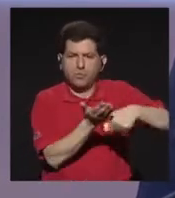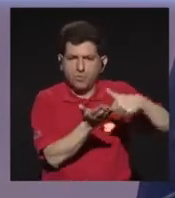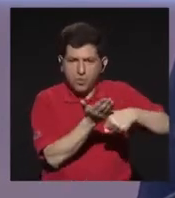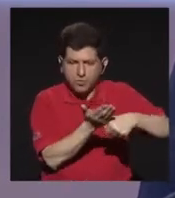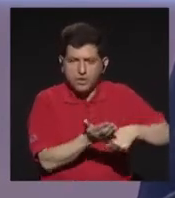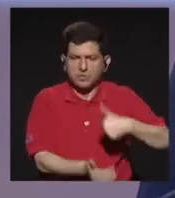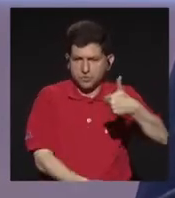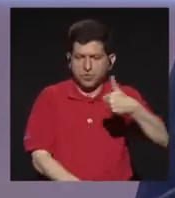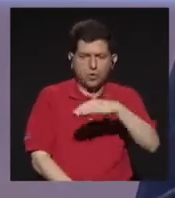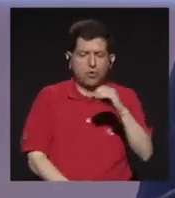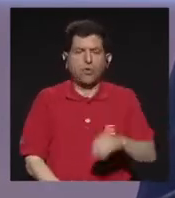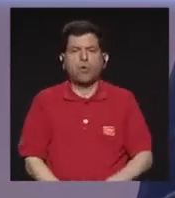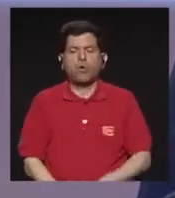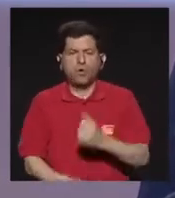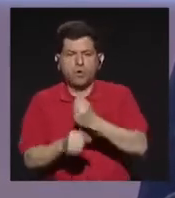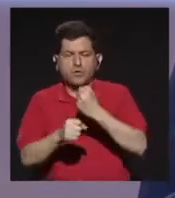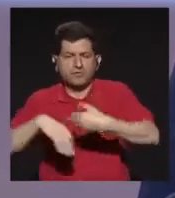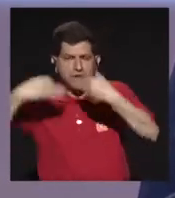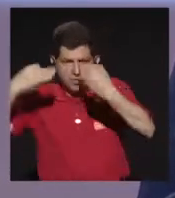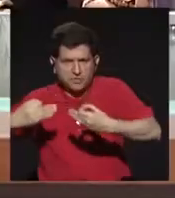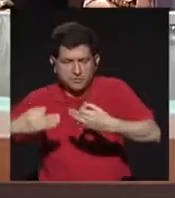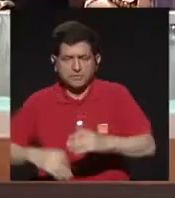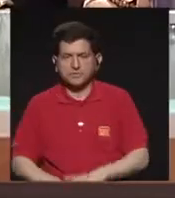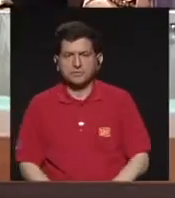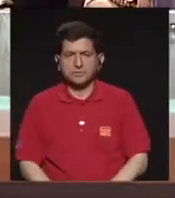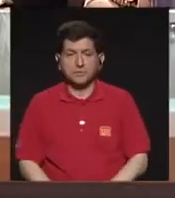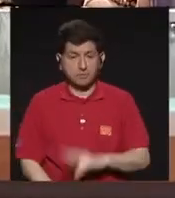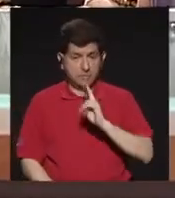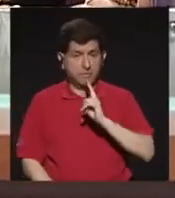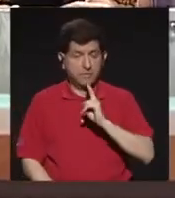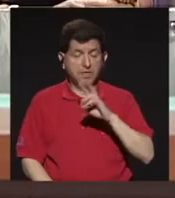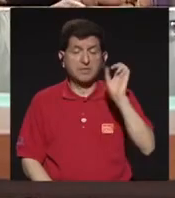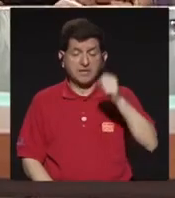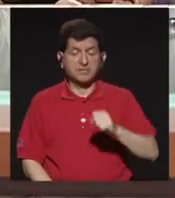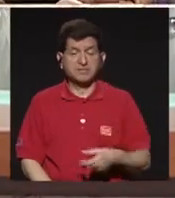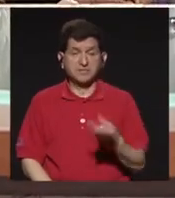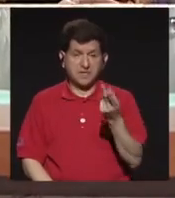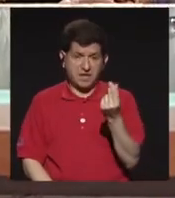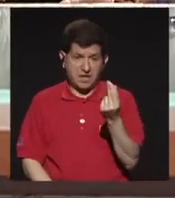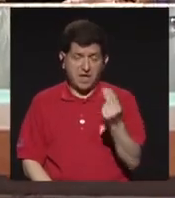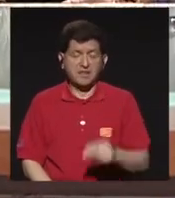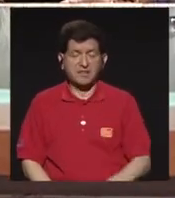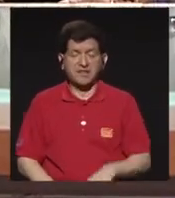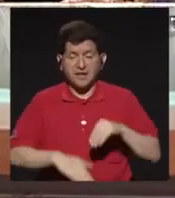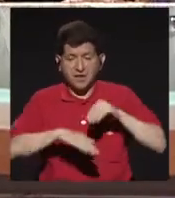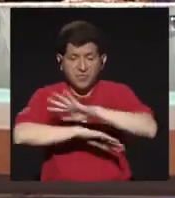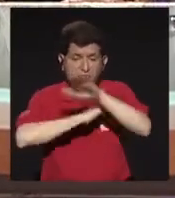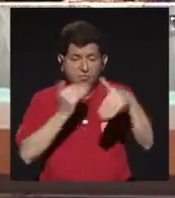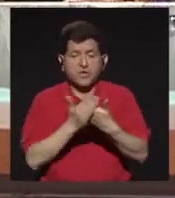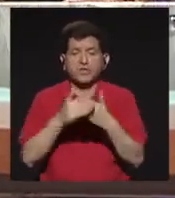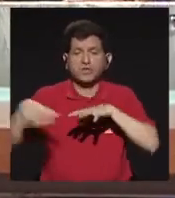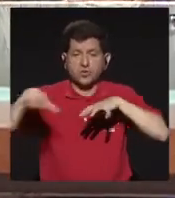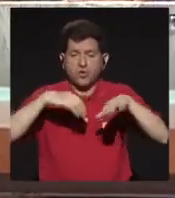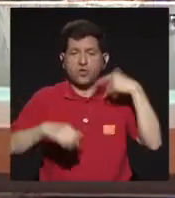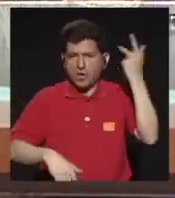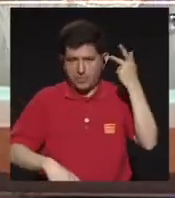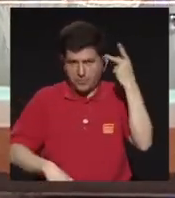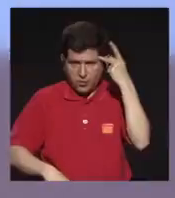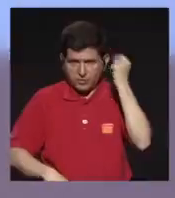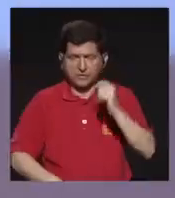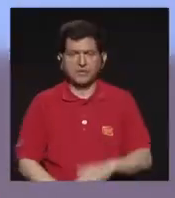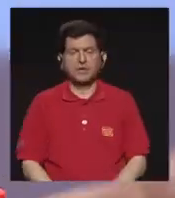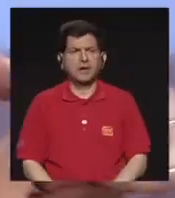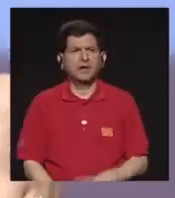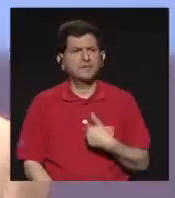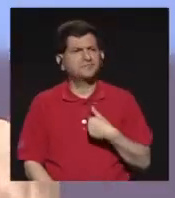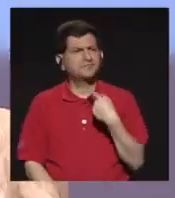ningún puesto de toma de decisiones. Sí, definitivamente el dinero pasa como por todas las actividades políticas. Yo